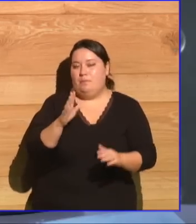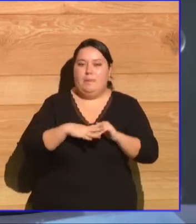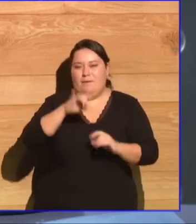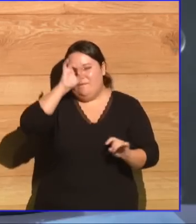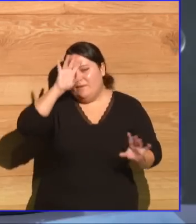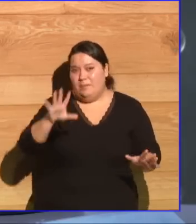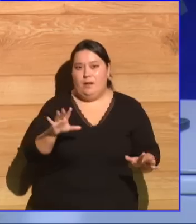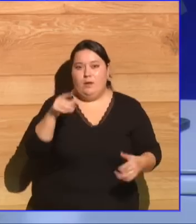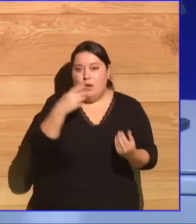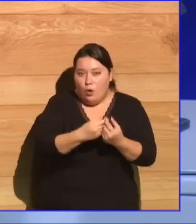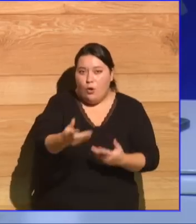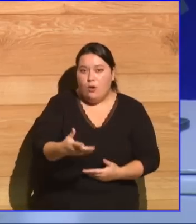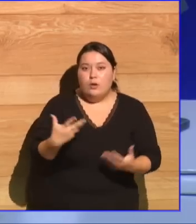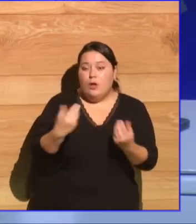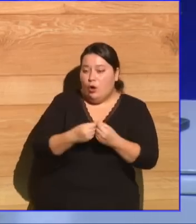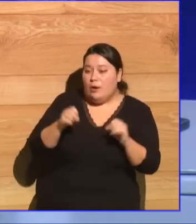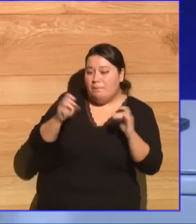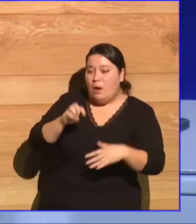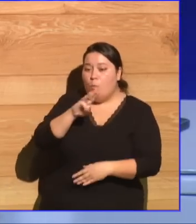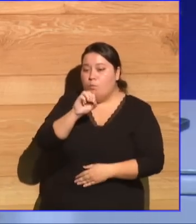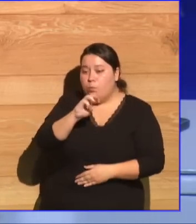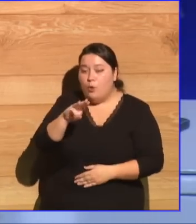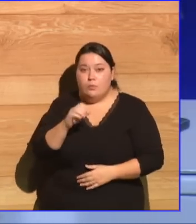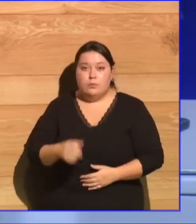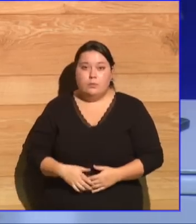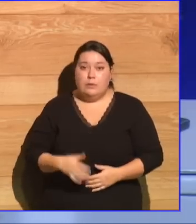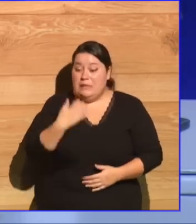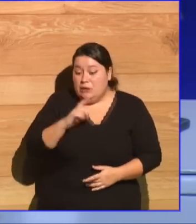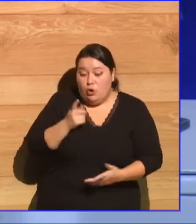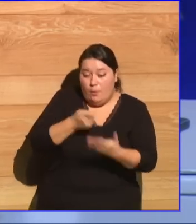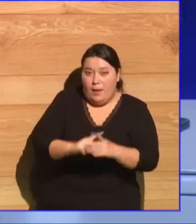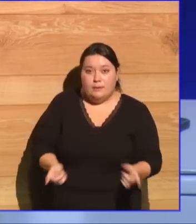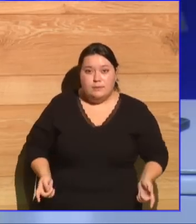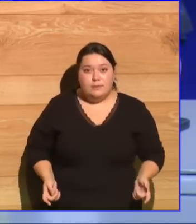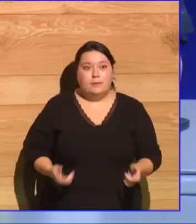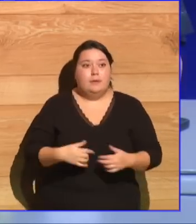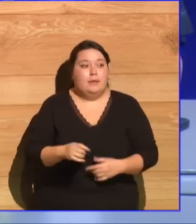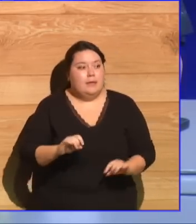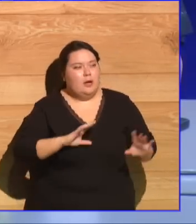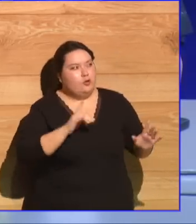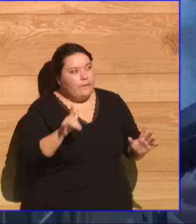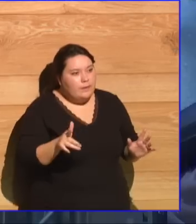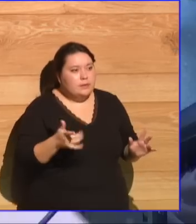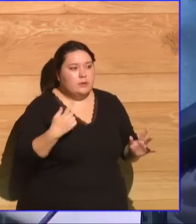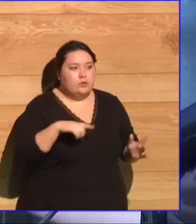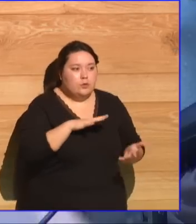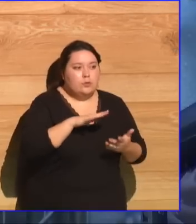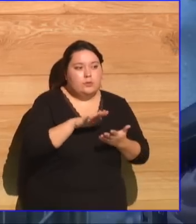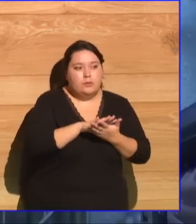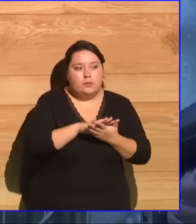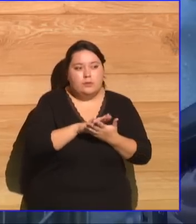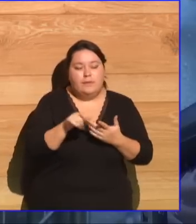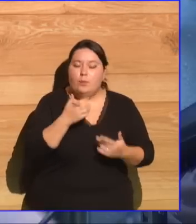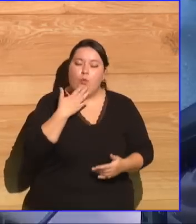David Copperfield. Claro, y con el mago Pop. Y si no Es así. pagas. Es así. ¿Creéis que a lo mejor entonces deberíamos ser un poco